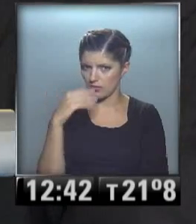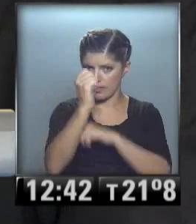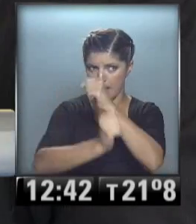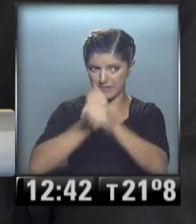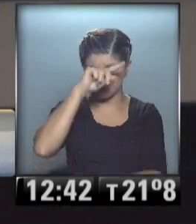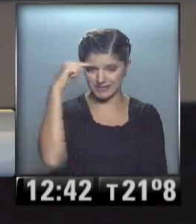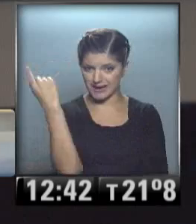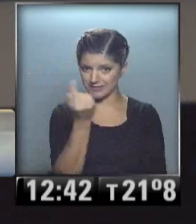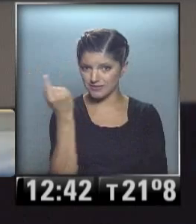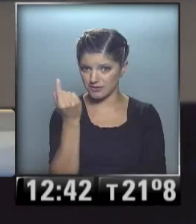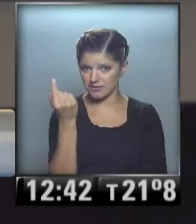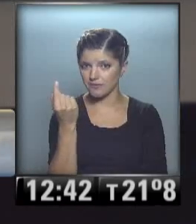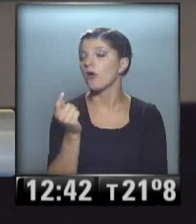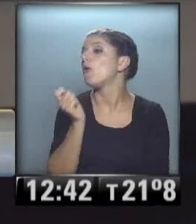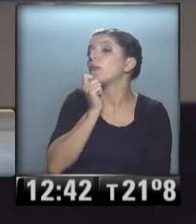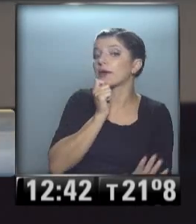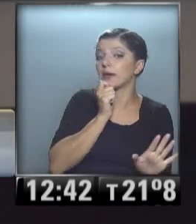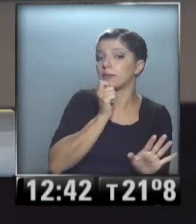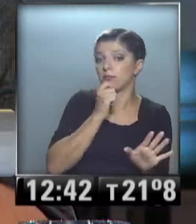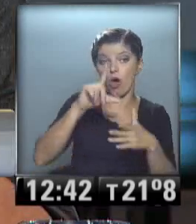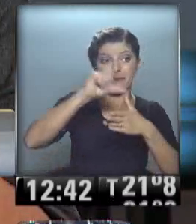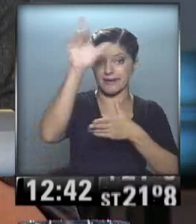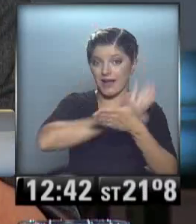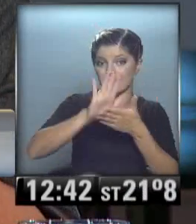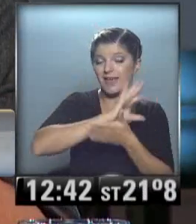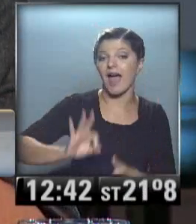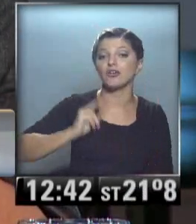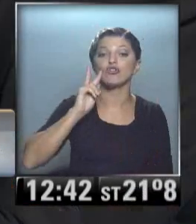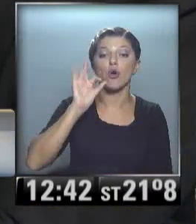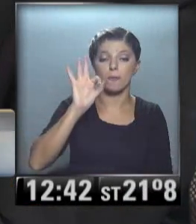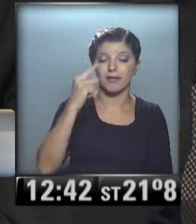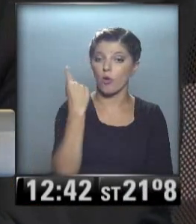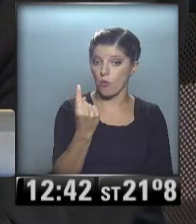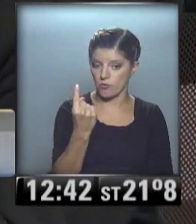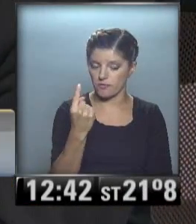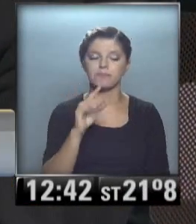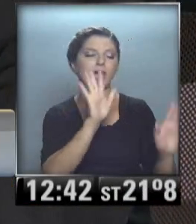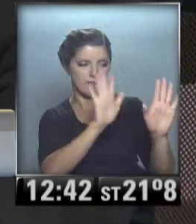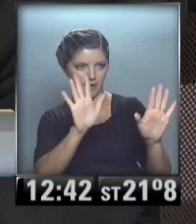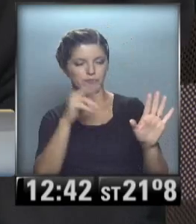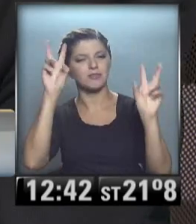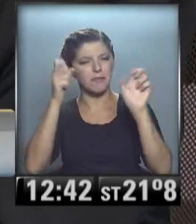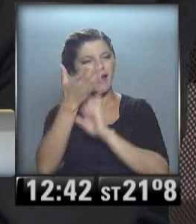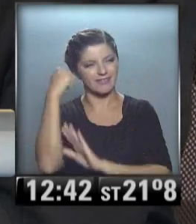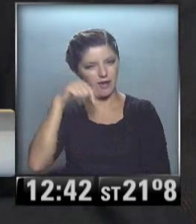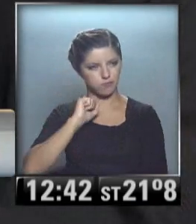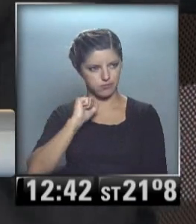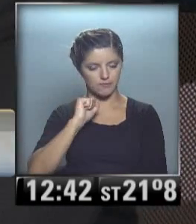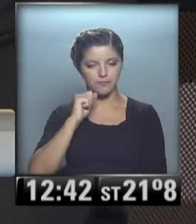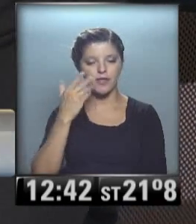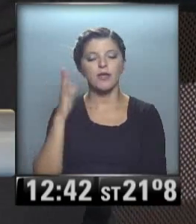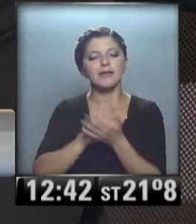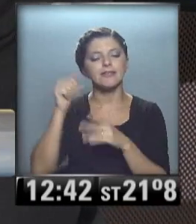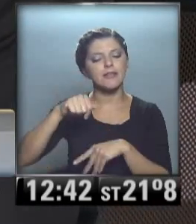González, o sea, recorriendo América Latina en el 2000. En el 2001. Hay un tema que ya en alguna oportunidad charlamos acá en la mesa, el tema de que